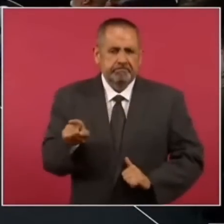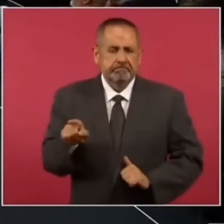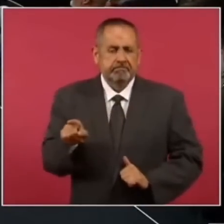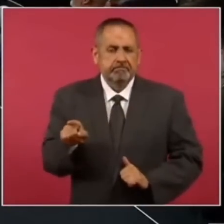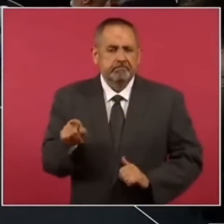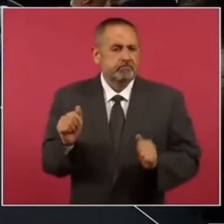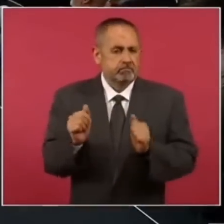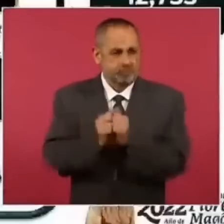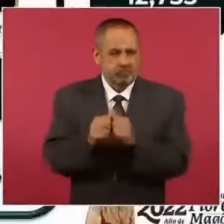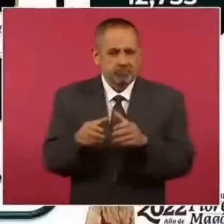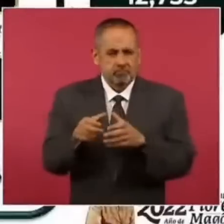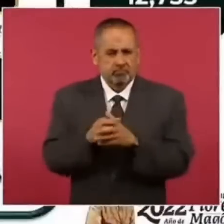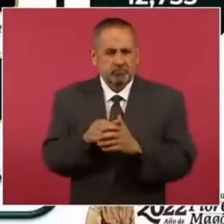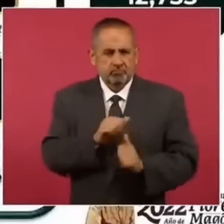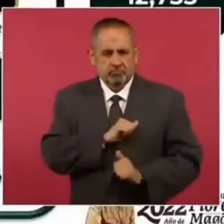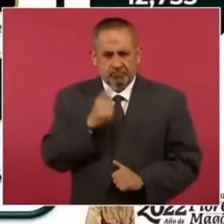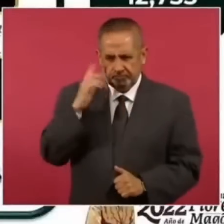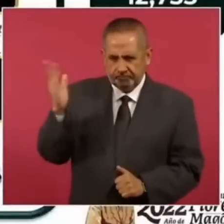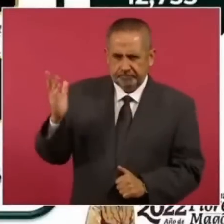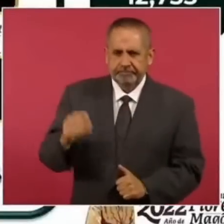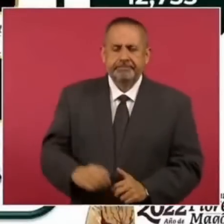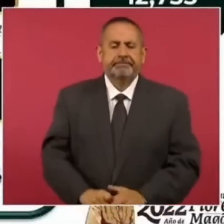la Fuerza Armada,